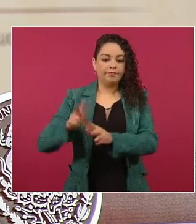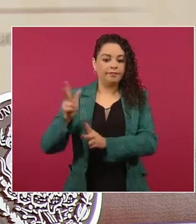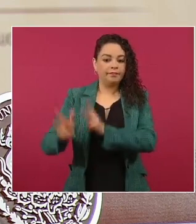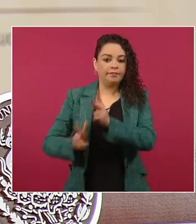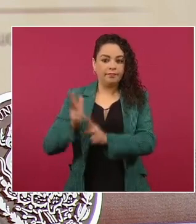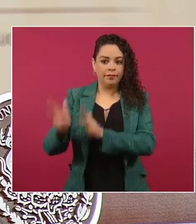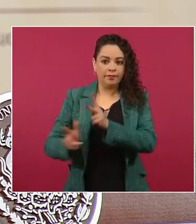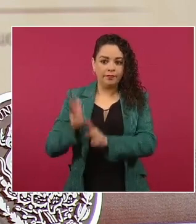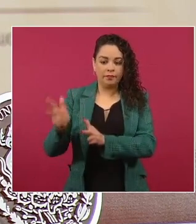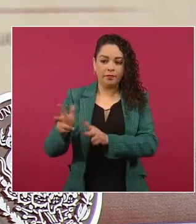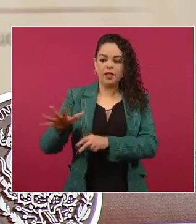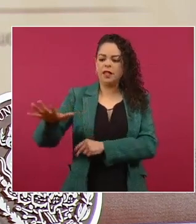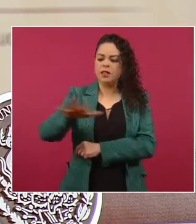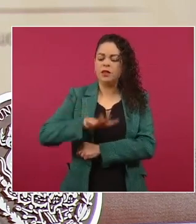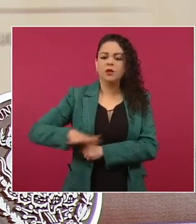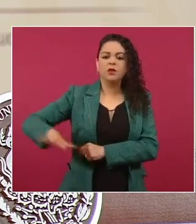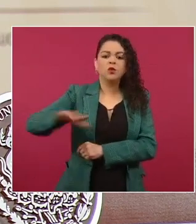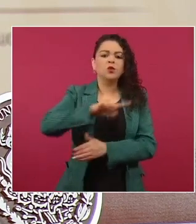Campeche,